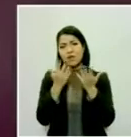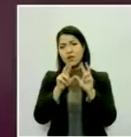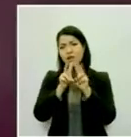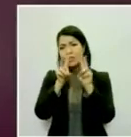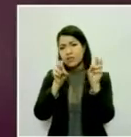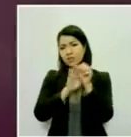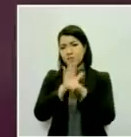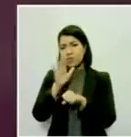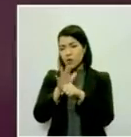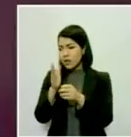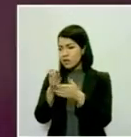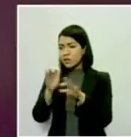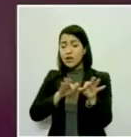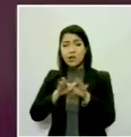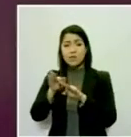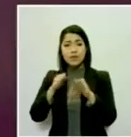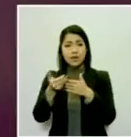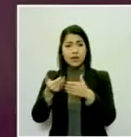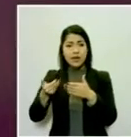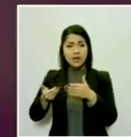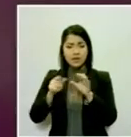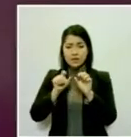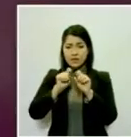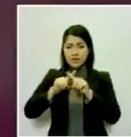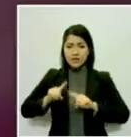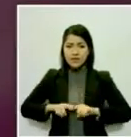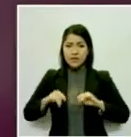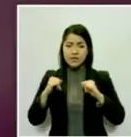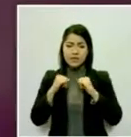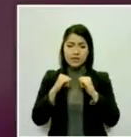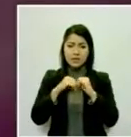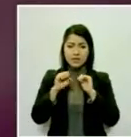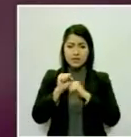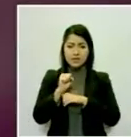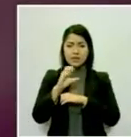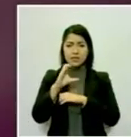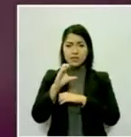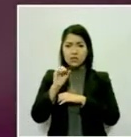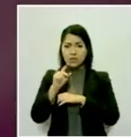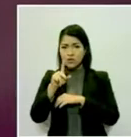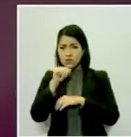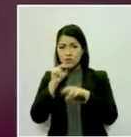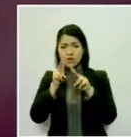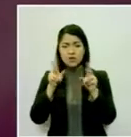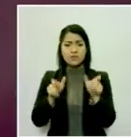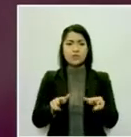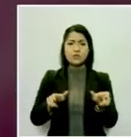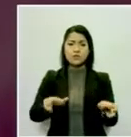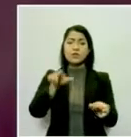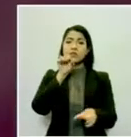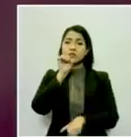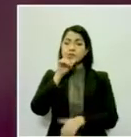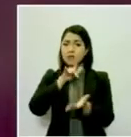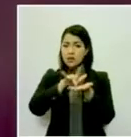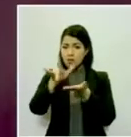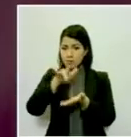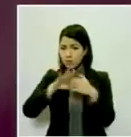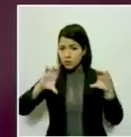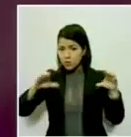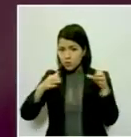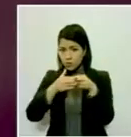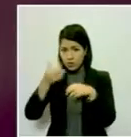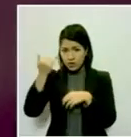se han estado trabajando con las diferentes dependencias, como es SCOP, las áreas de seguridad, en apoyo a las